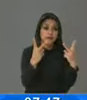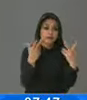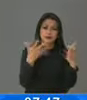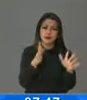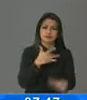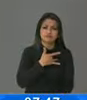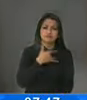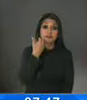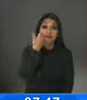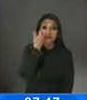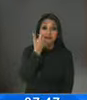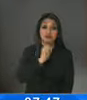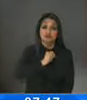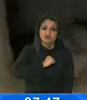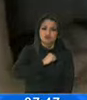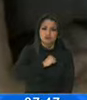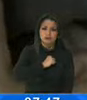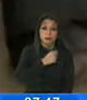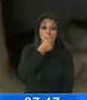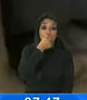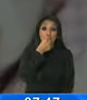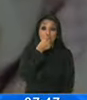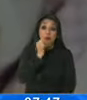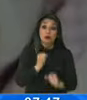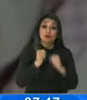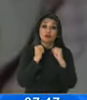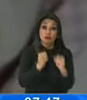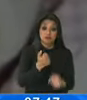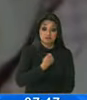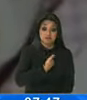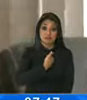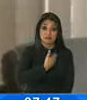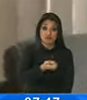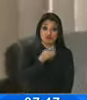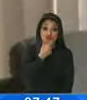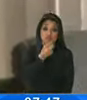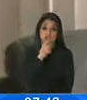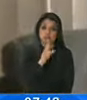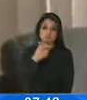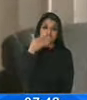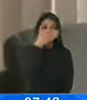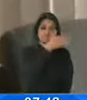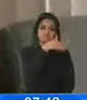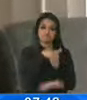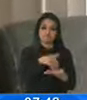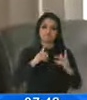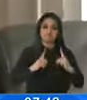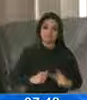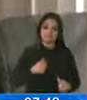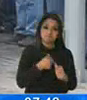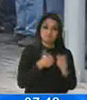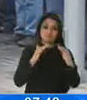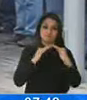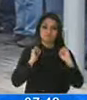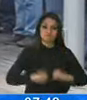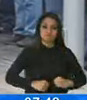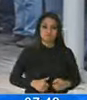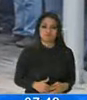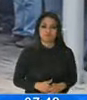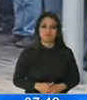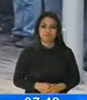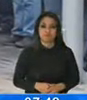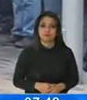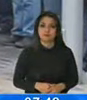como fiebre, tos, dificultad para respirar, no automedicarse y acudir al centro de salud más cercano. En Quito